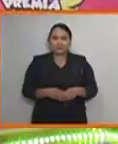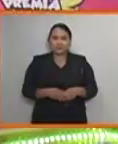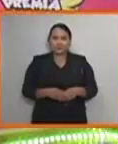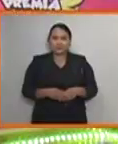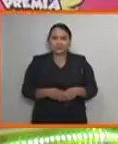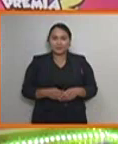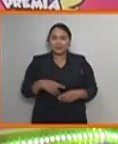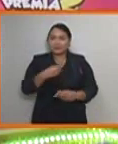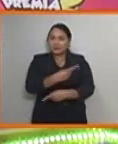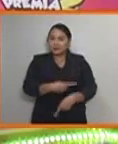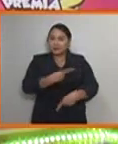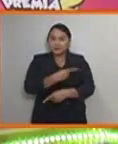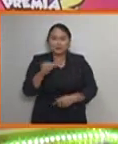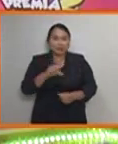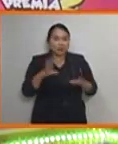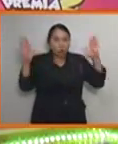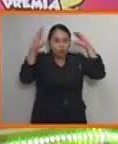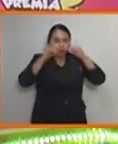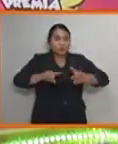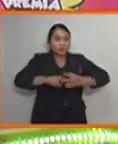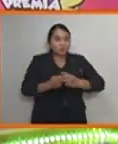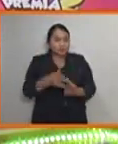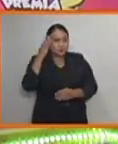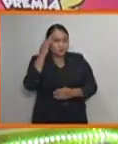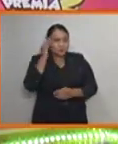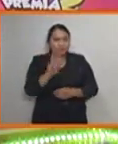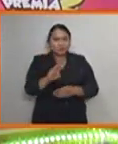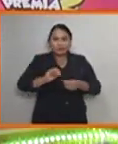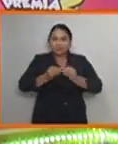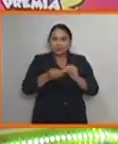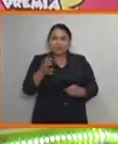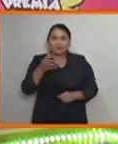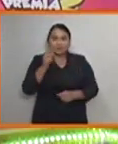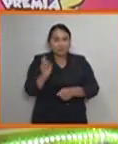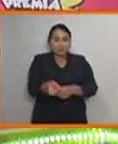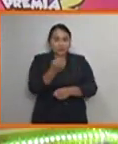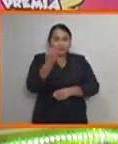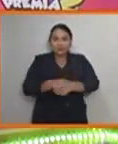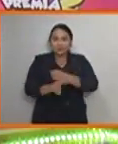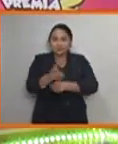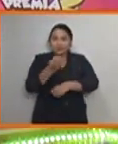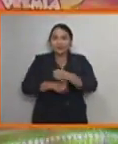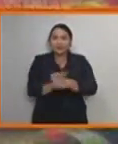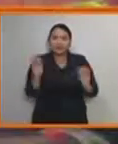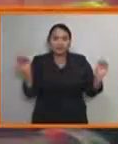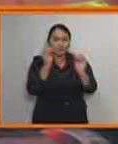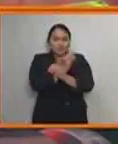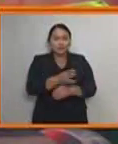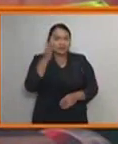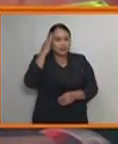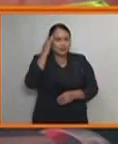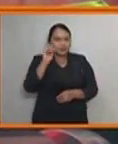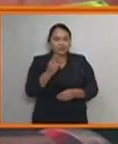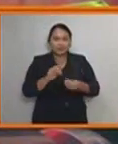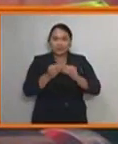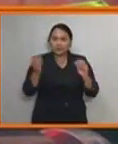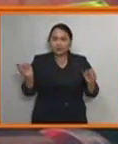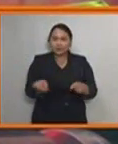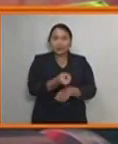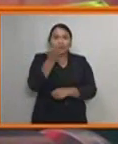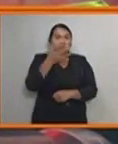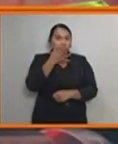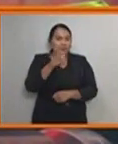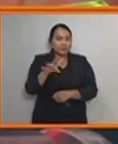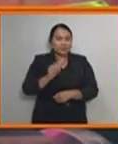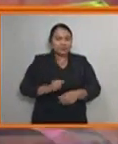La diversión de esta noche comienza conociendo tus dos números afortunados con premiados, premiados Mix. Vamos a recibir el primer número con su primer dígito suerte,